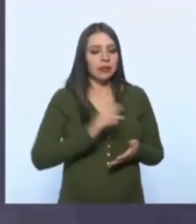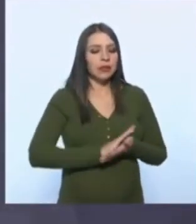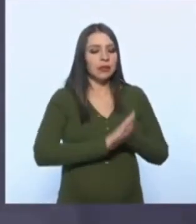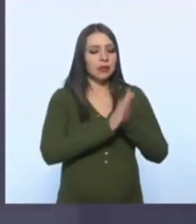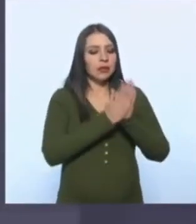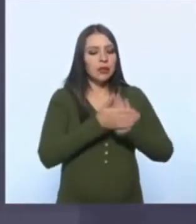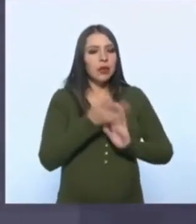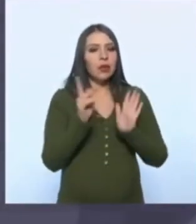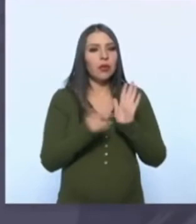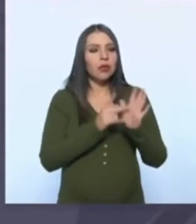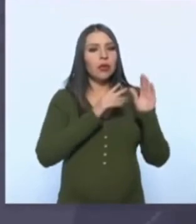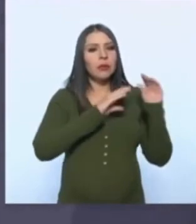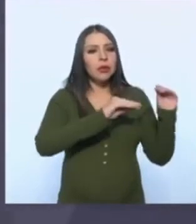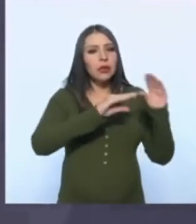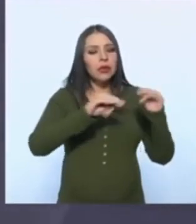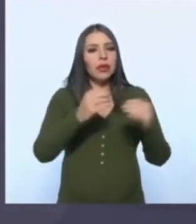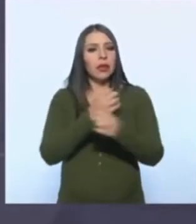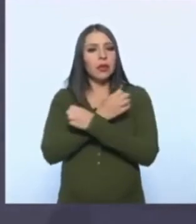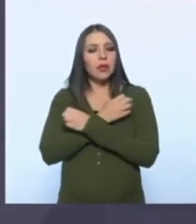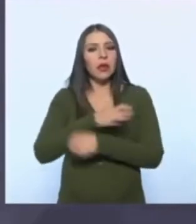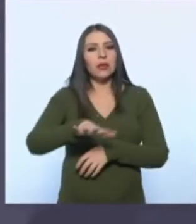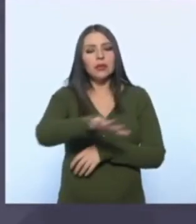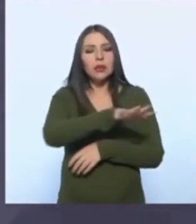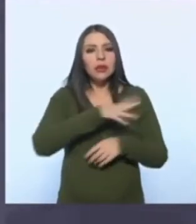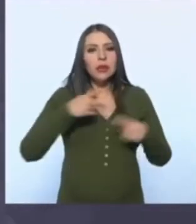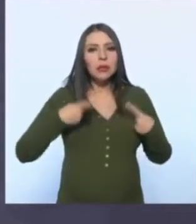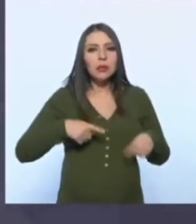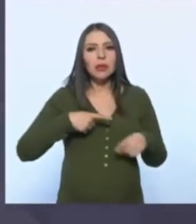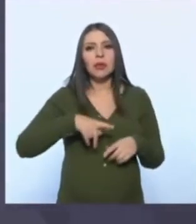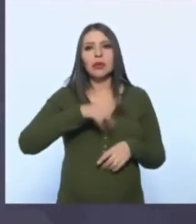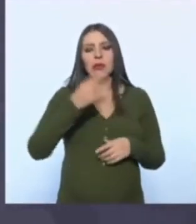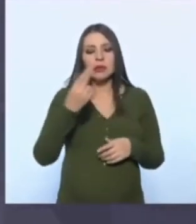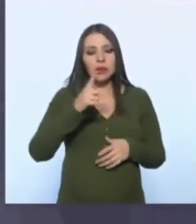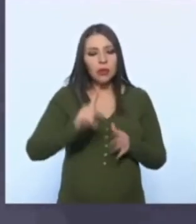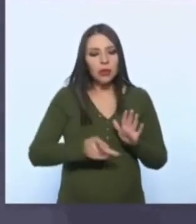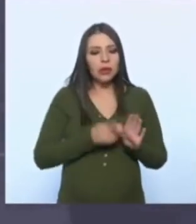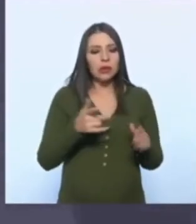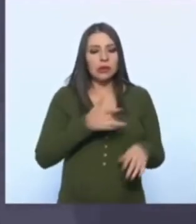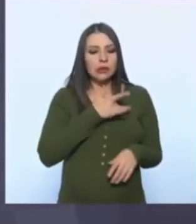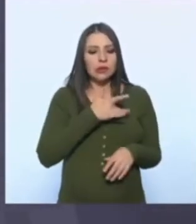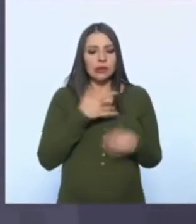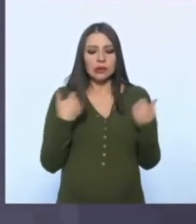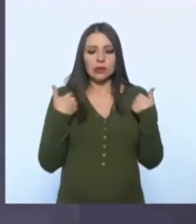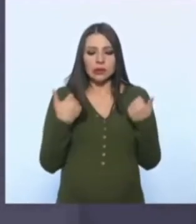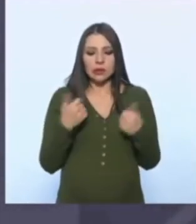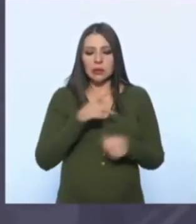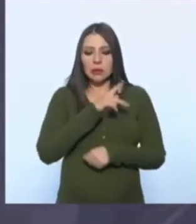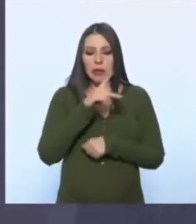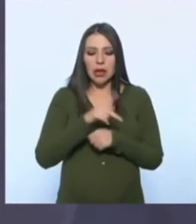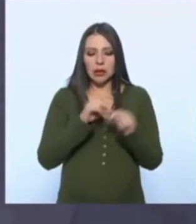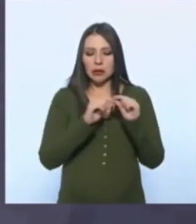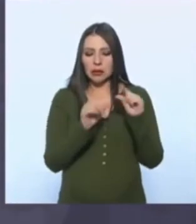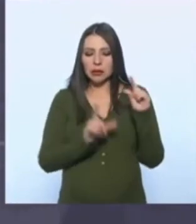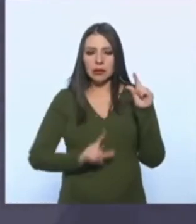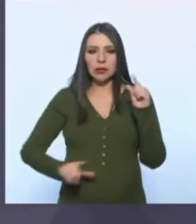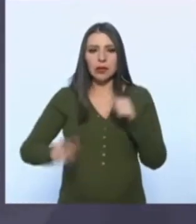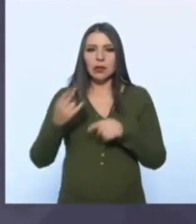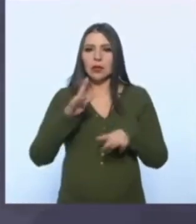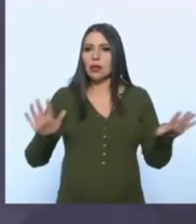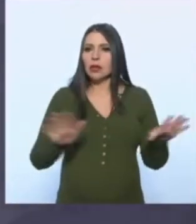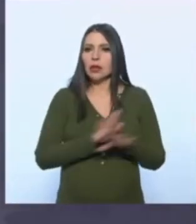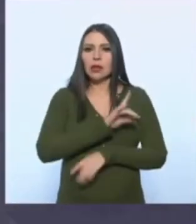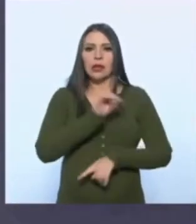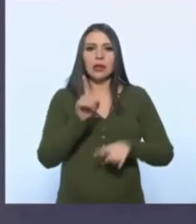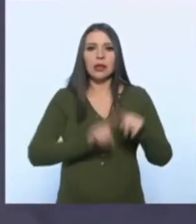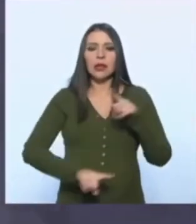sociedad, repensarnos como país, repensarnos como nación y tratar de cambiar, de erradicar por completo el machismo. Somos